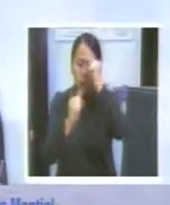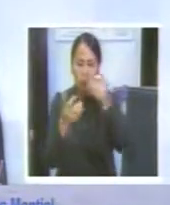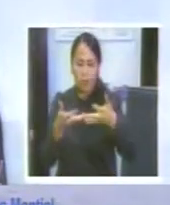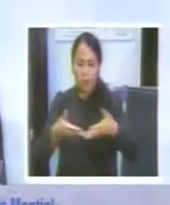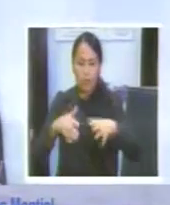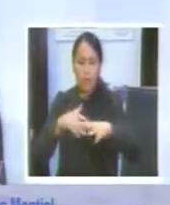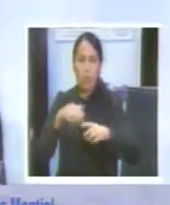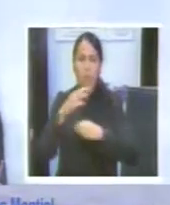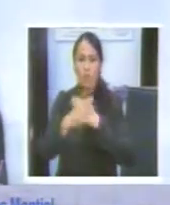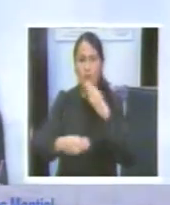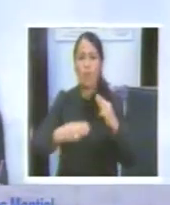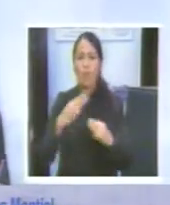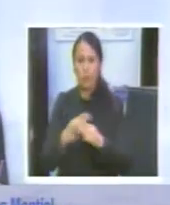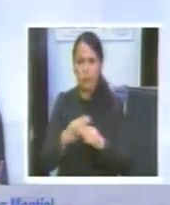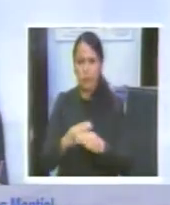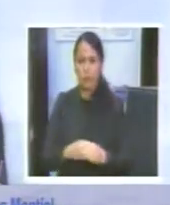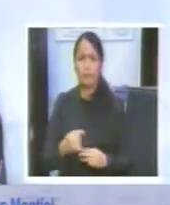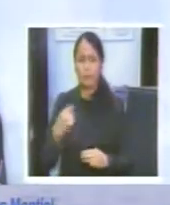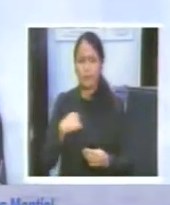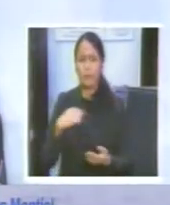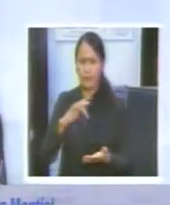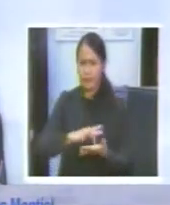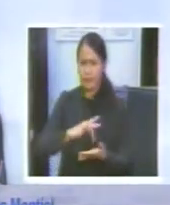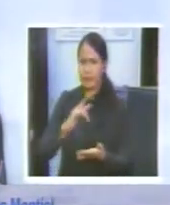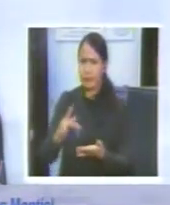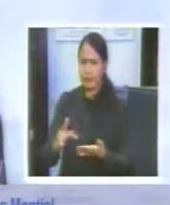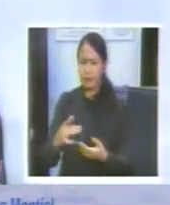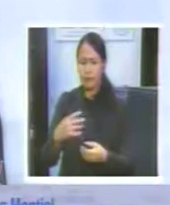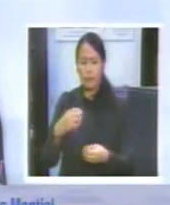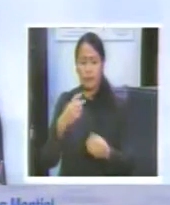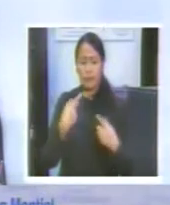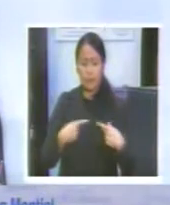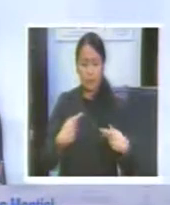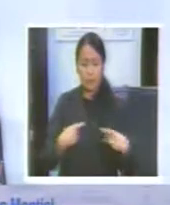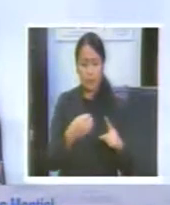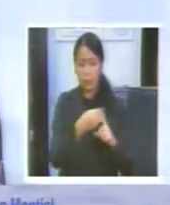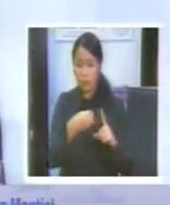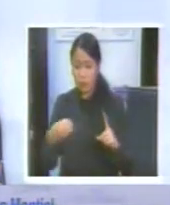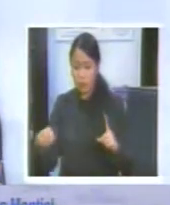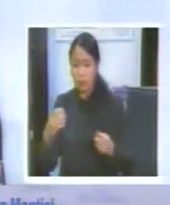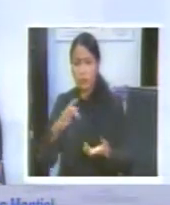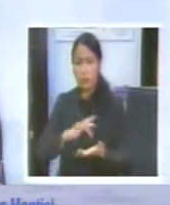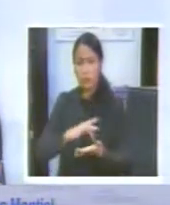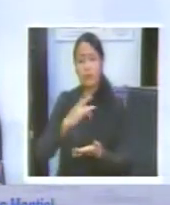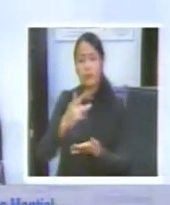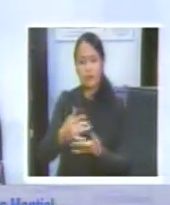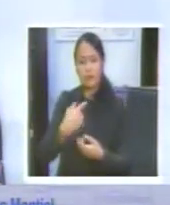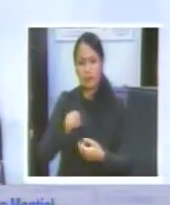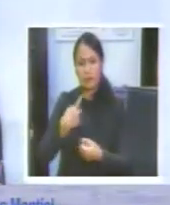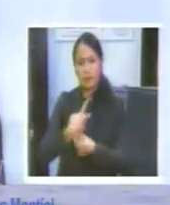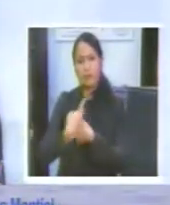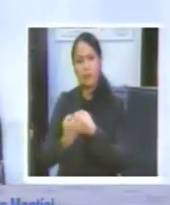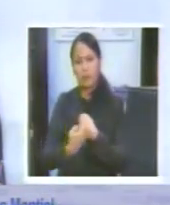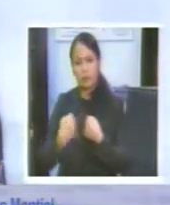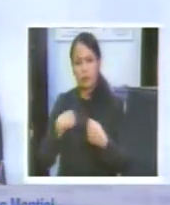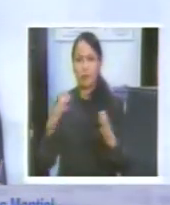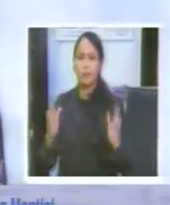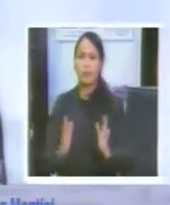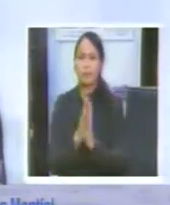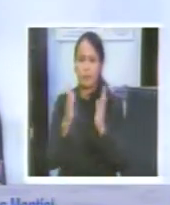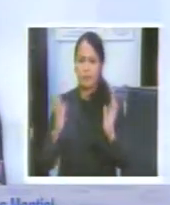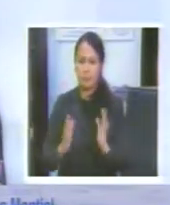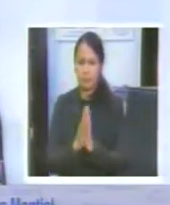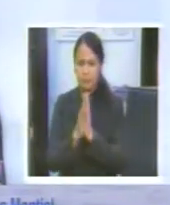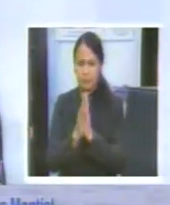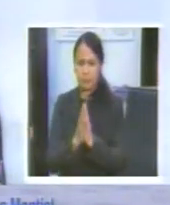Entonces, agradezco otra vez muy cordialmente a los organizadores de este foro su amable invitación para participar en esto,